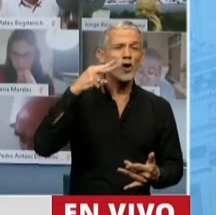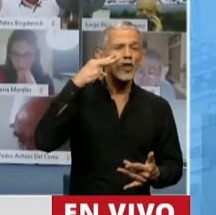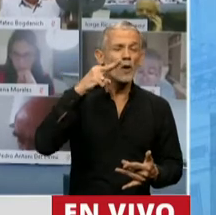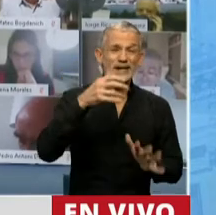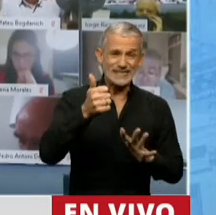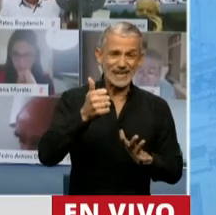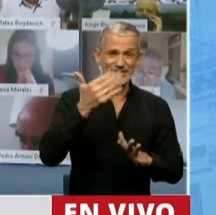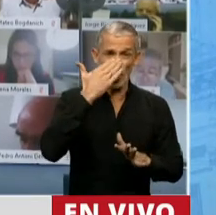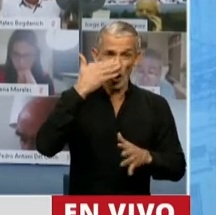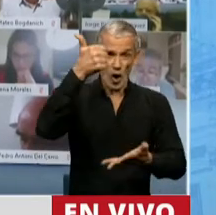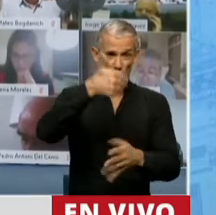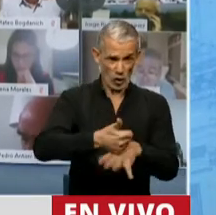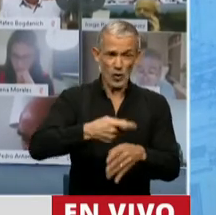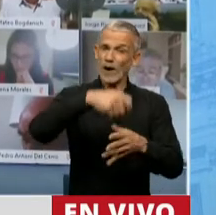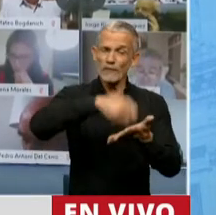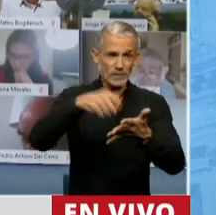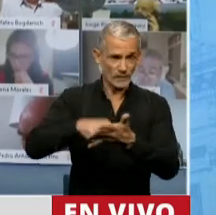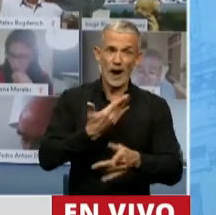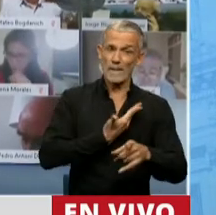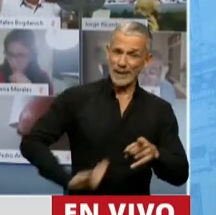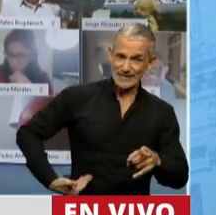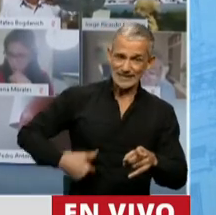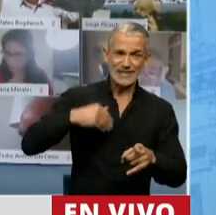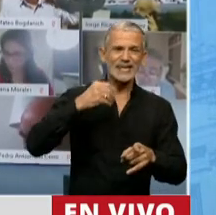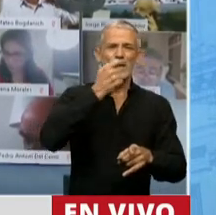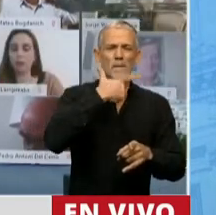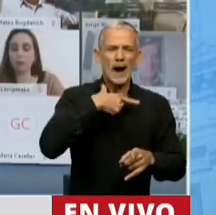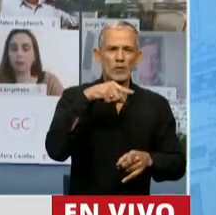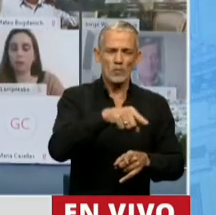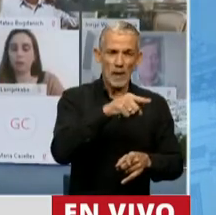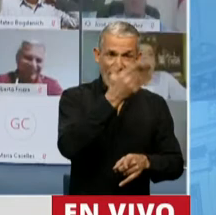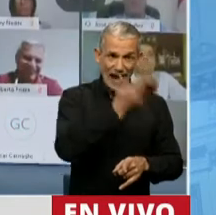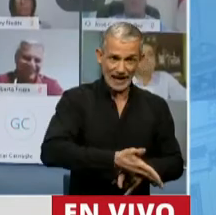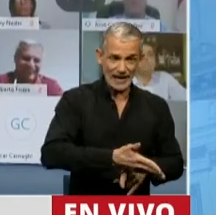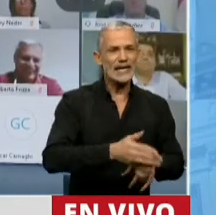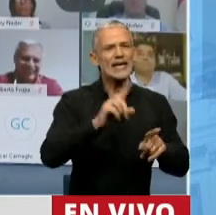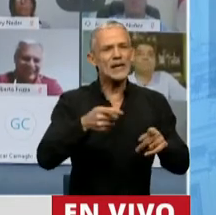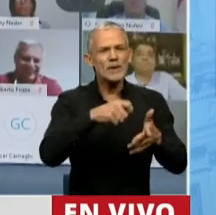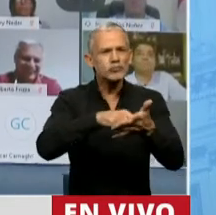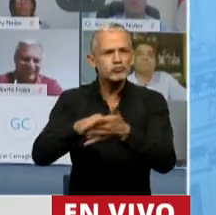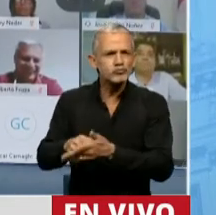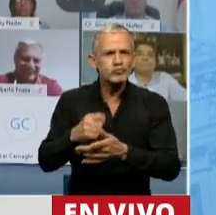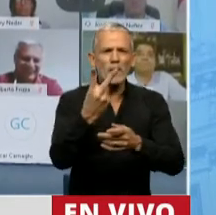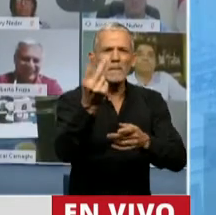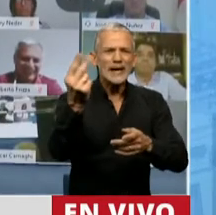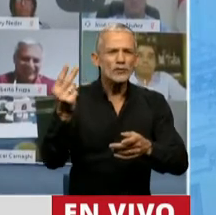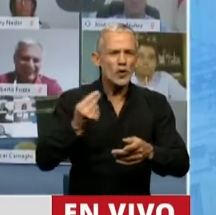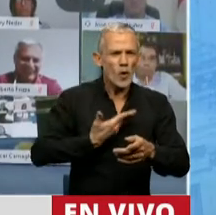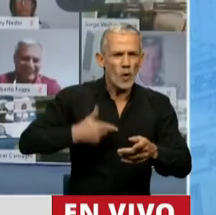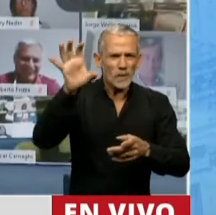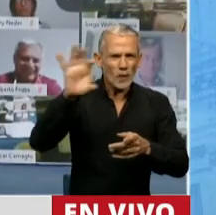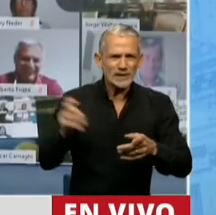2006 en la ciudad de Córdoba, entre el presidente Mauricio Macri y 21 jefes de